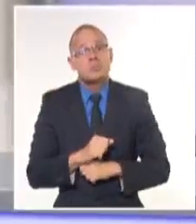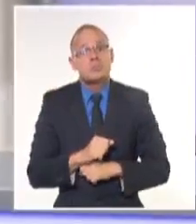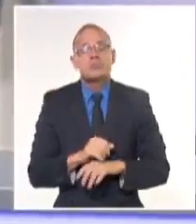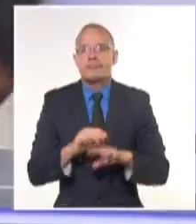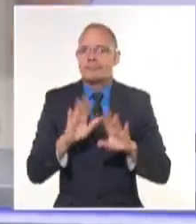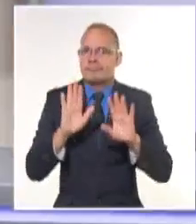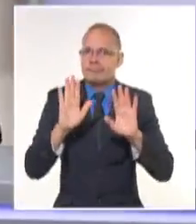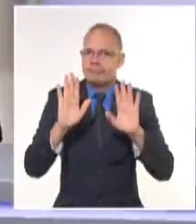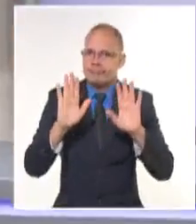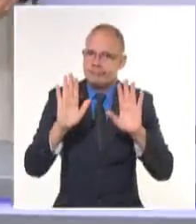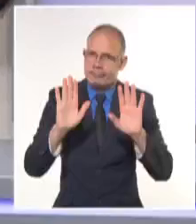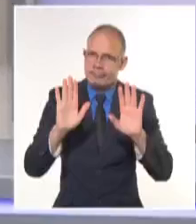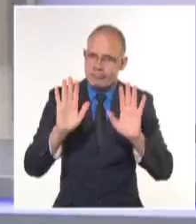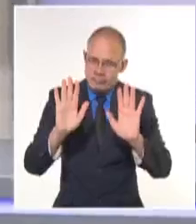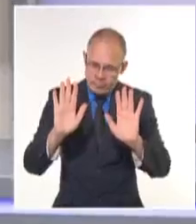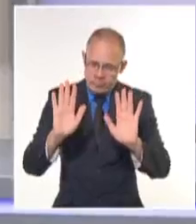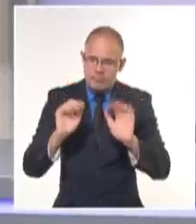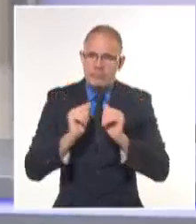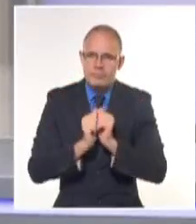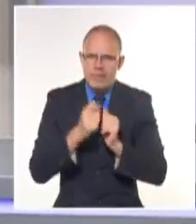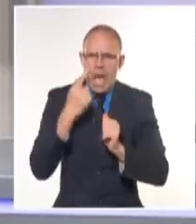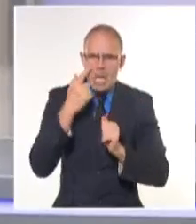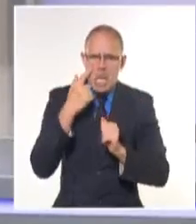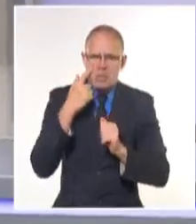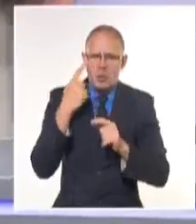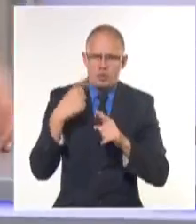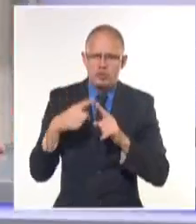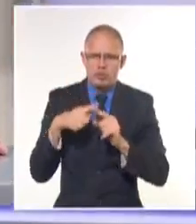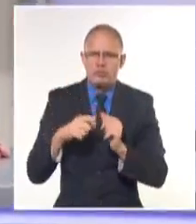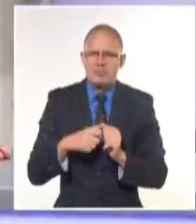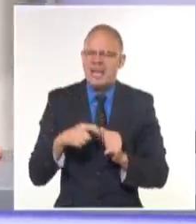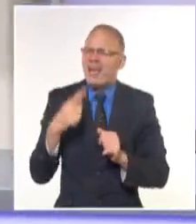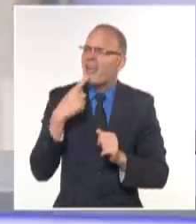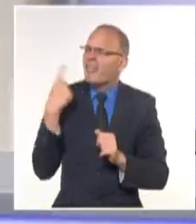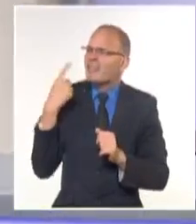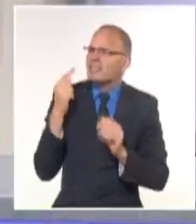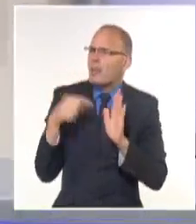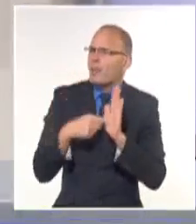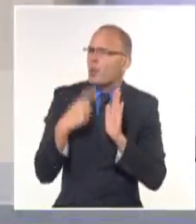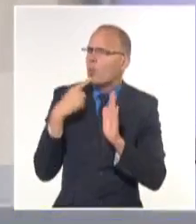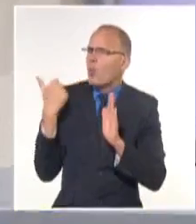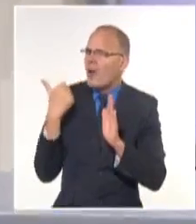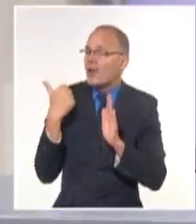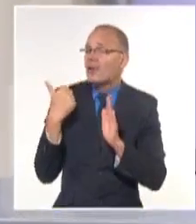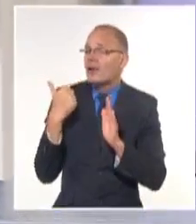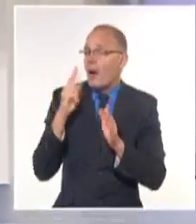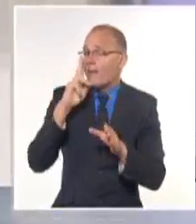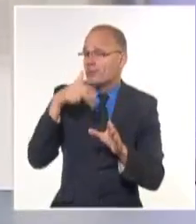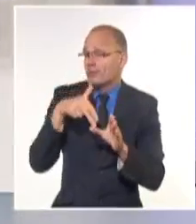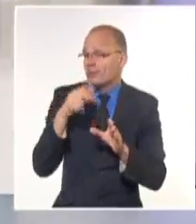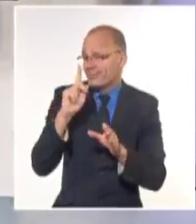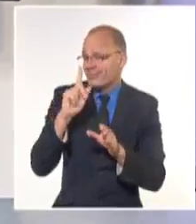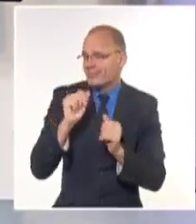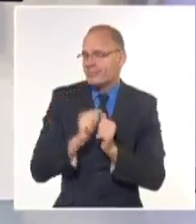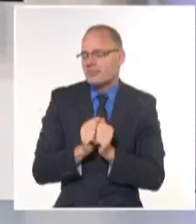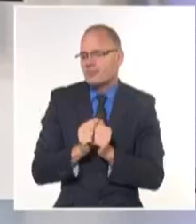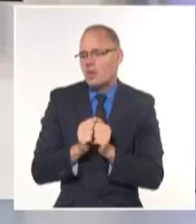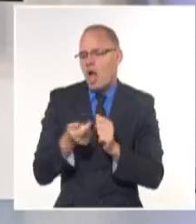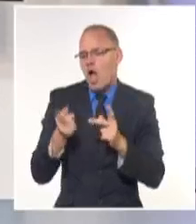la cuestión, vamos a verlo en la pantalla, del combustible, que fue otro de los temas fundamentales. Está también lo asociado